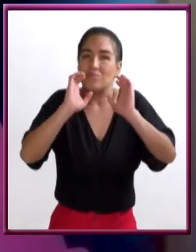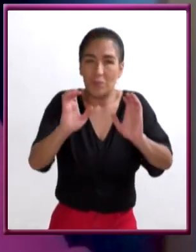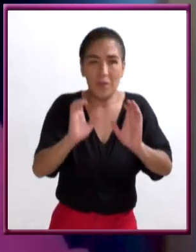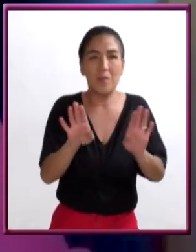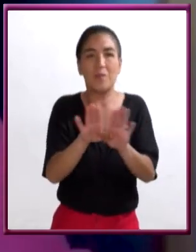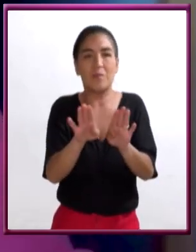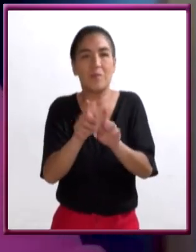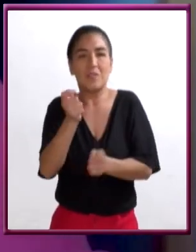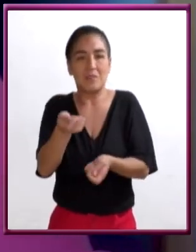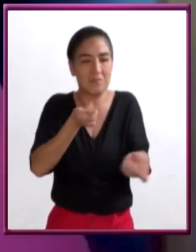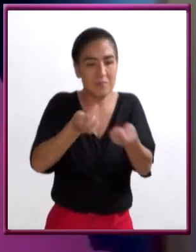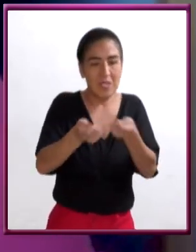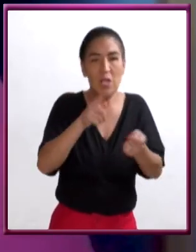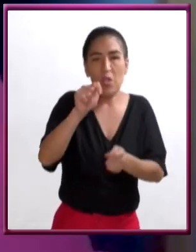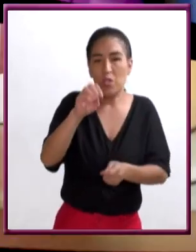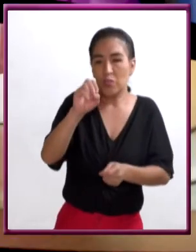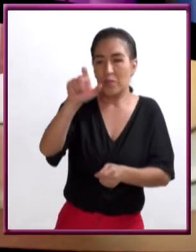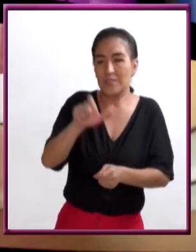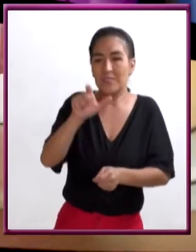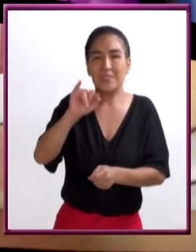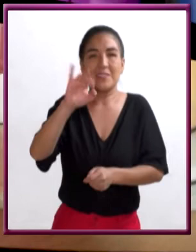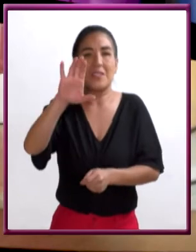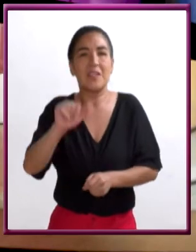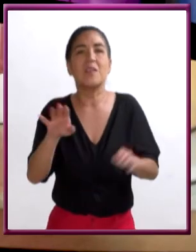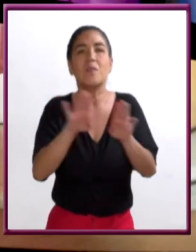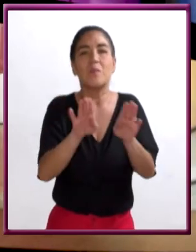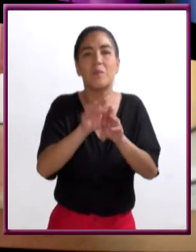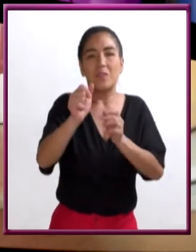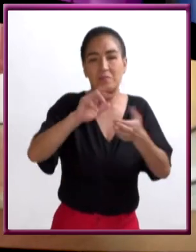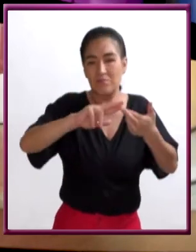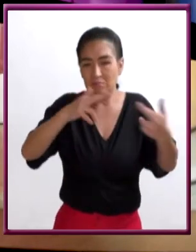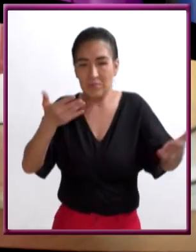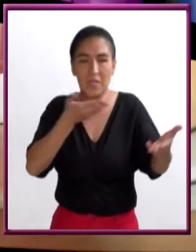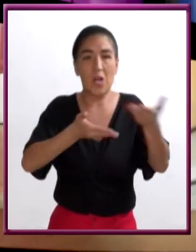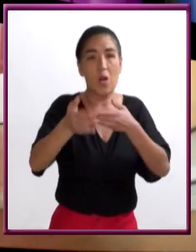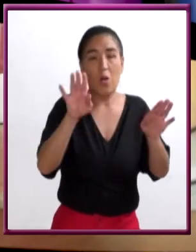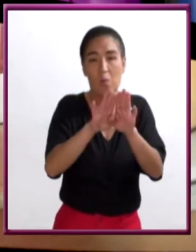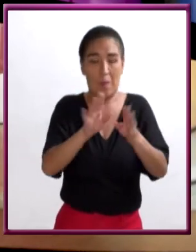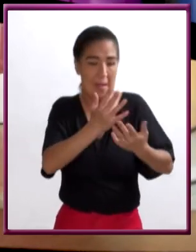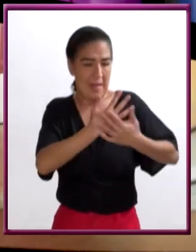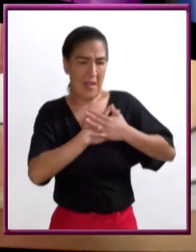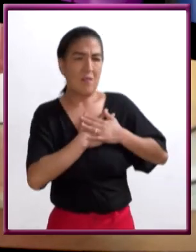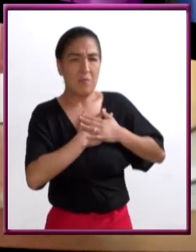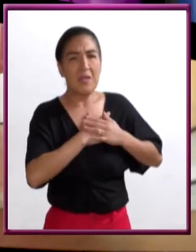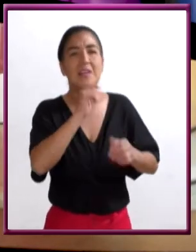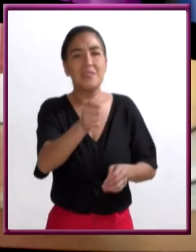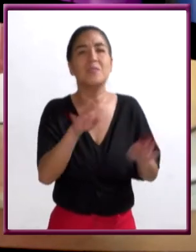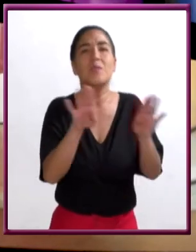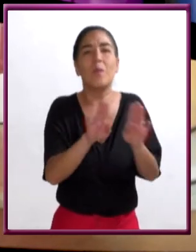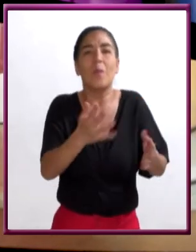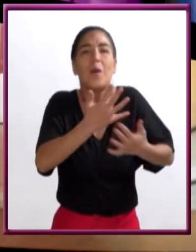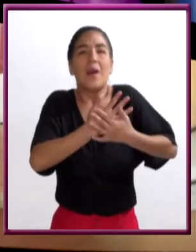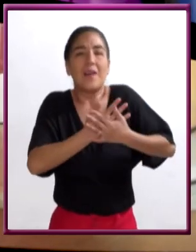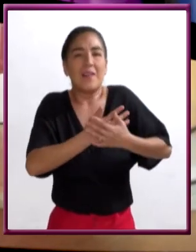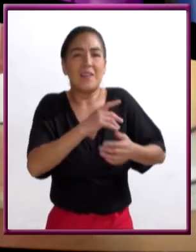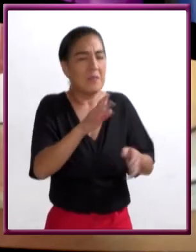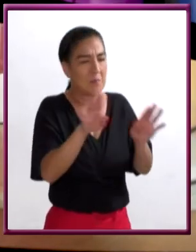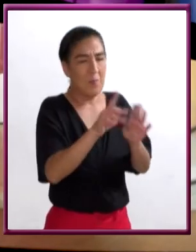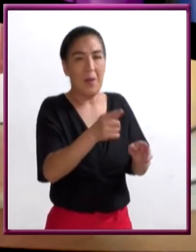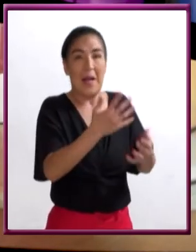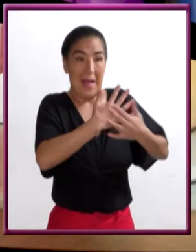tóxica de relacionarnos. No quiere decir que no estemos amando o no nos estén amando, pero es un